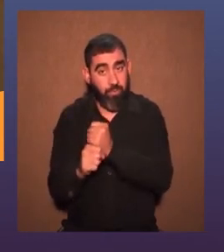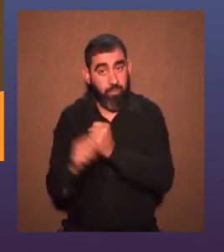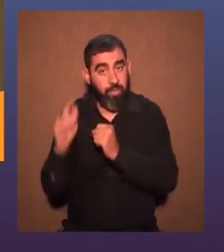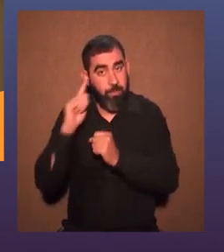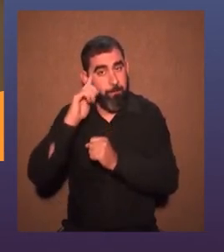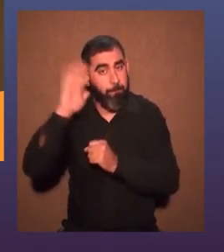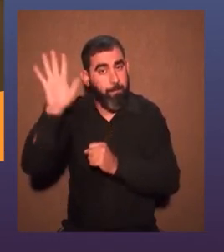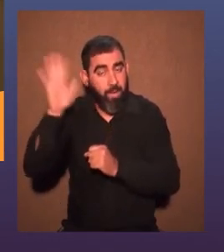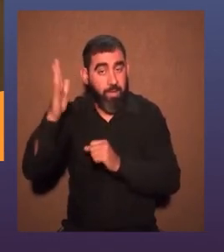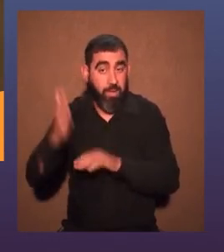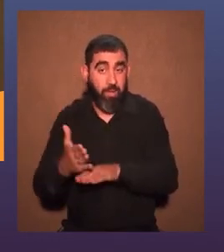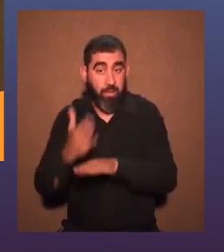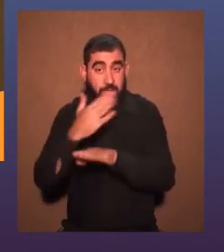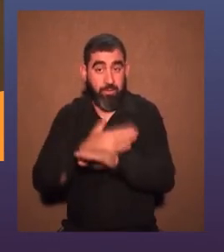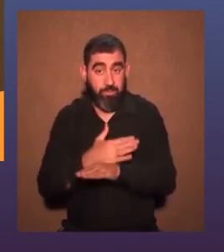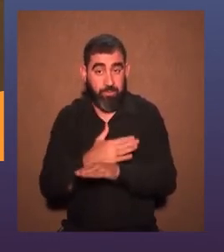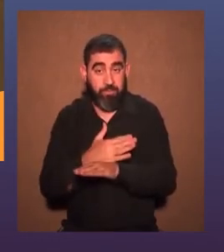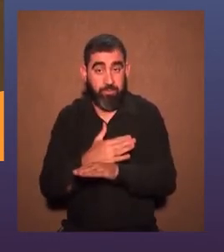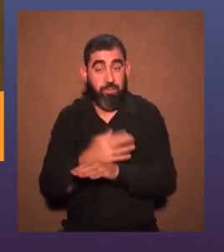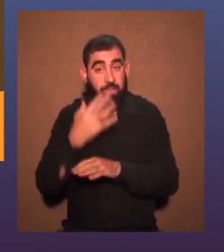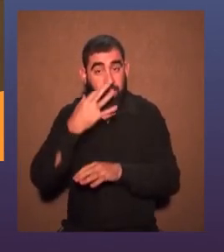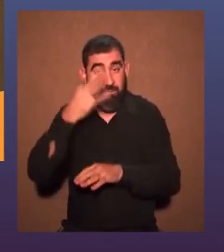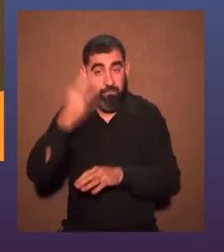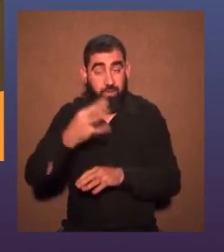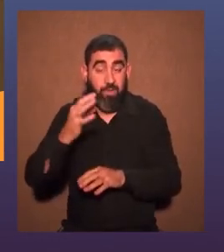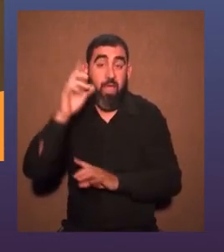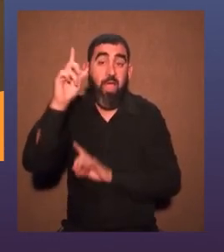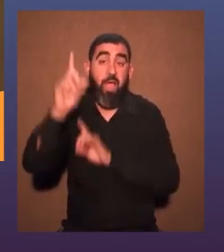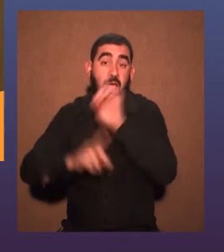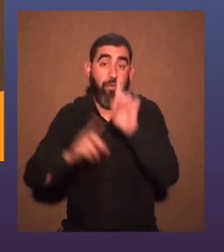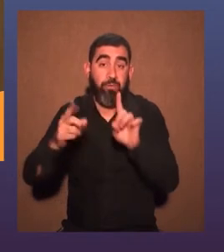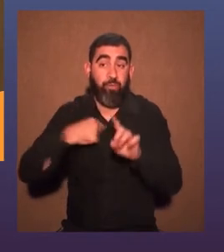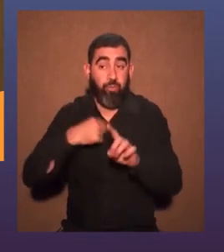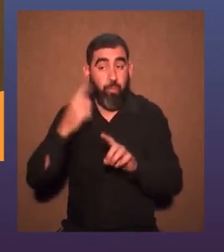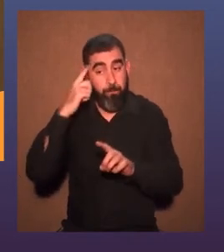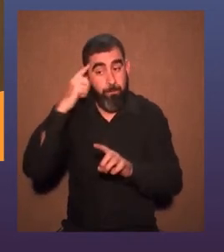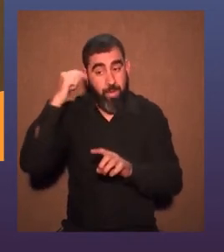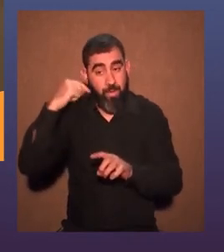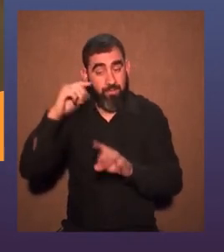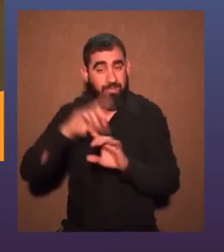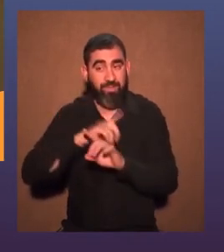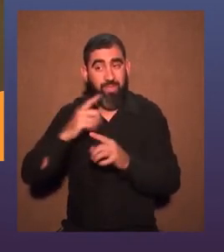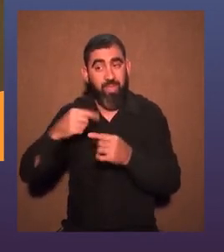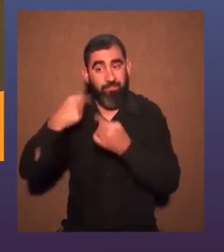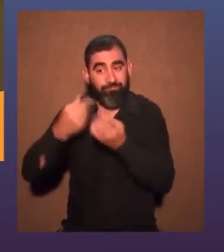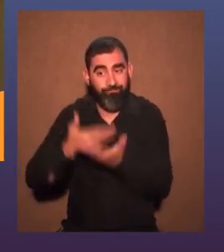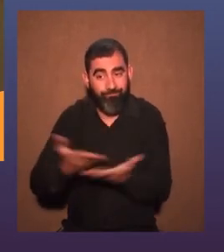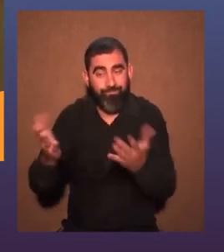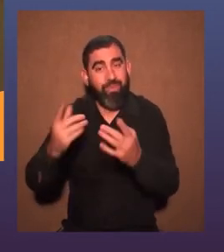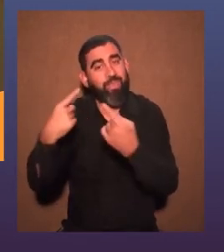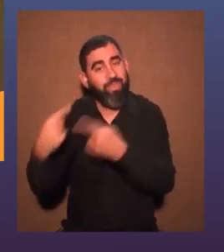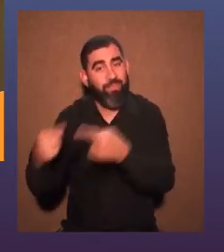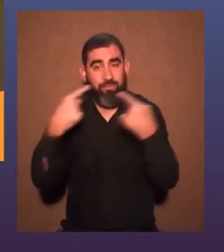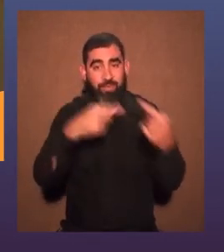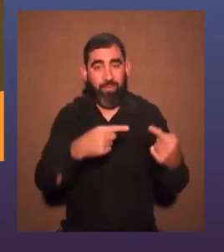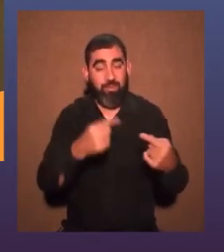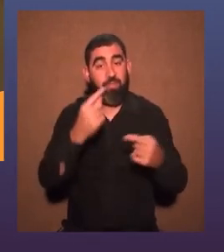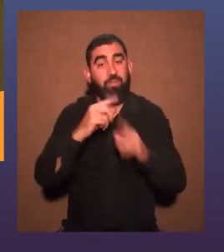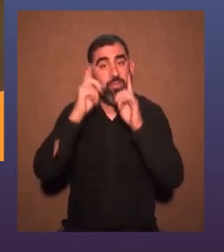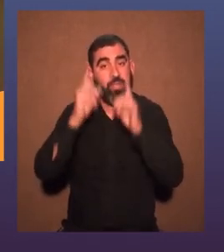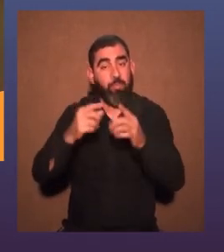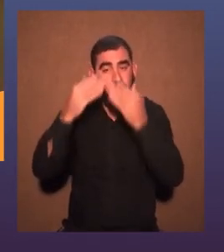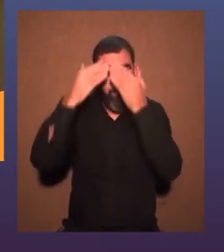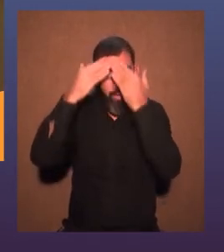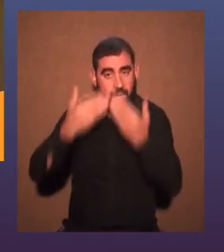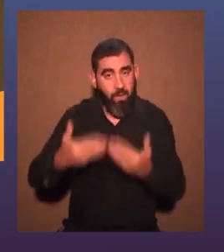en el imaginario, y la realidad es que a veces lo que vos tenés en tu cabeza no es lo que termina pasando. Entonces, claro, como que también hay que